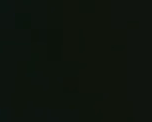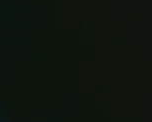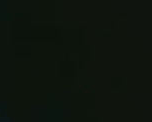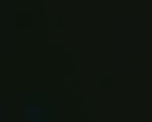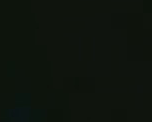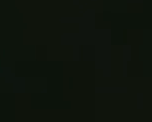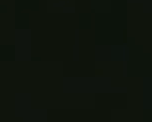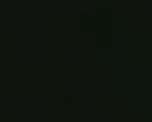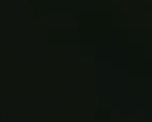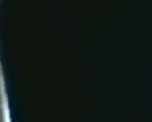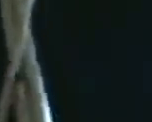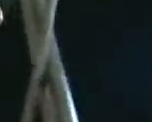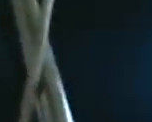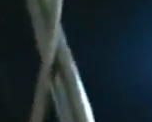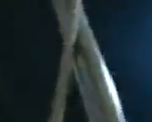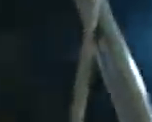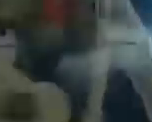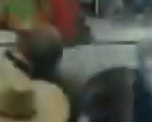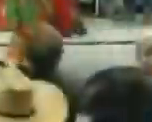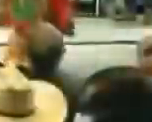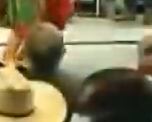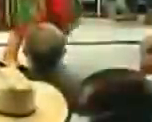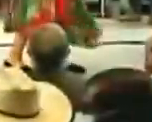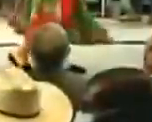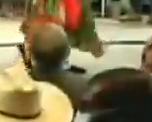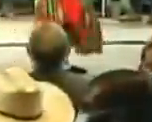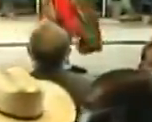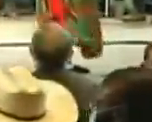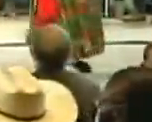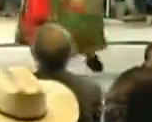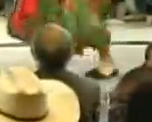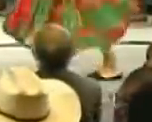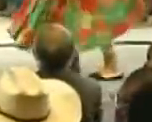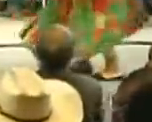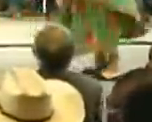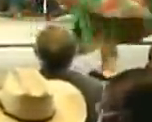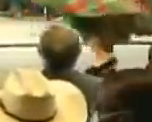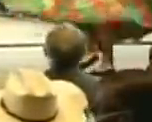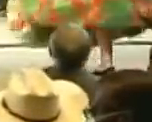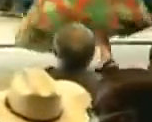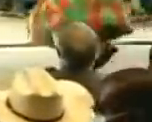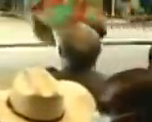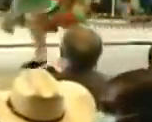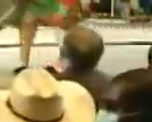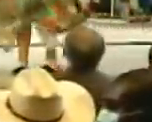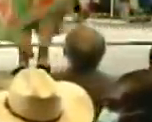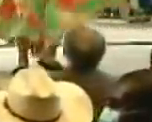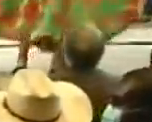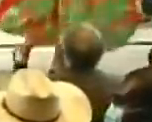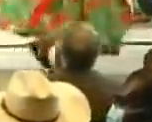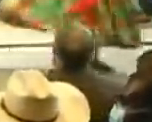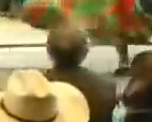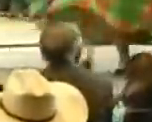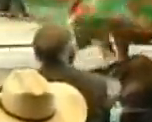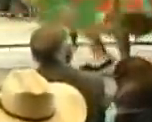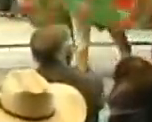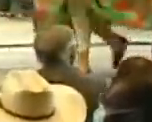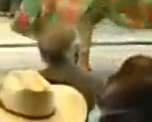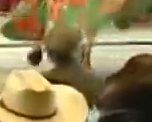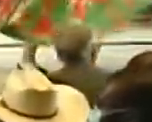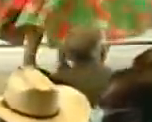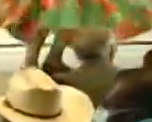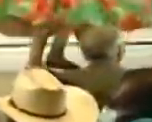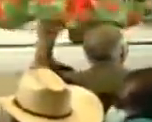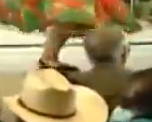Teatro Teresa Carreño, estaremos atentos a la instalación de las mesas de trabajo y a la plenaria. Por ahora